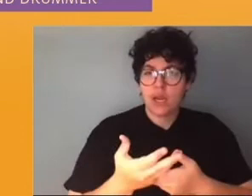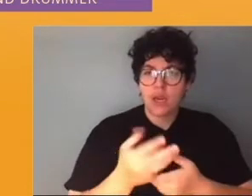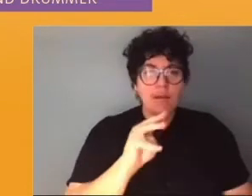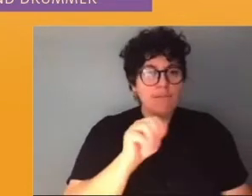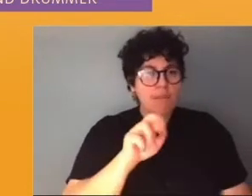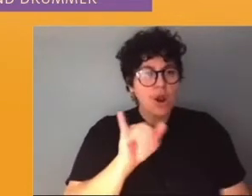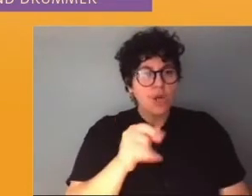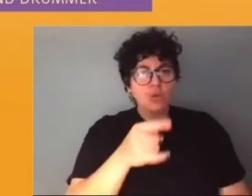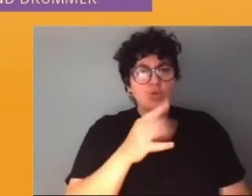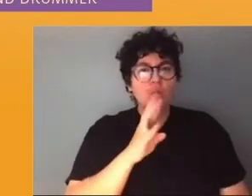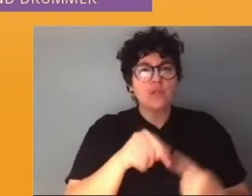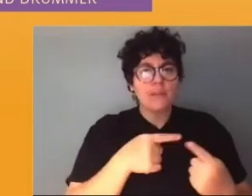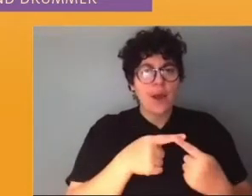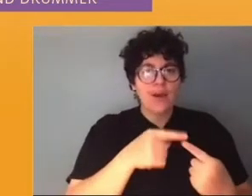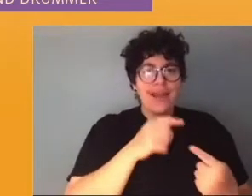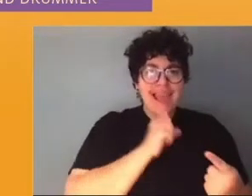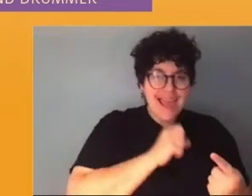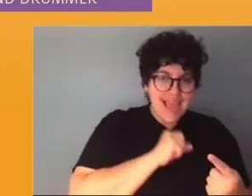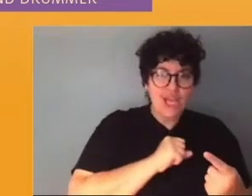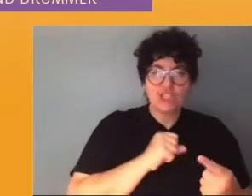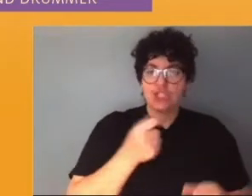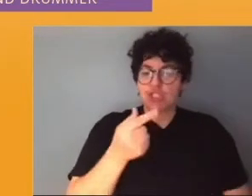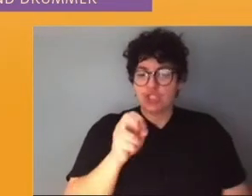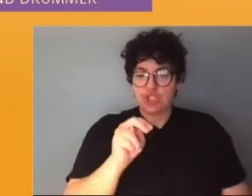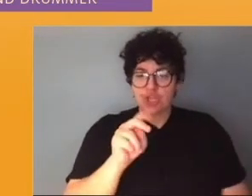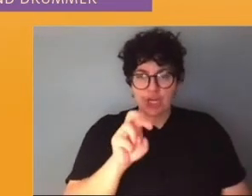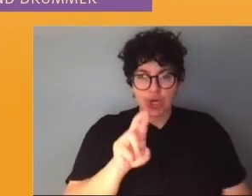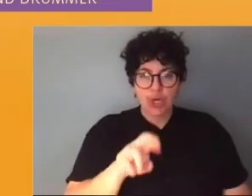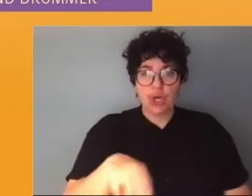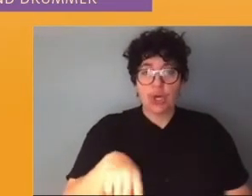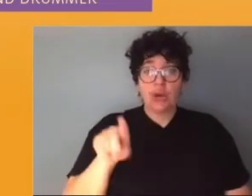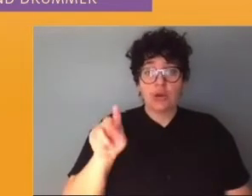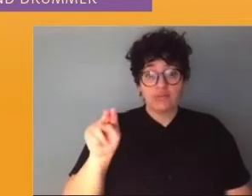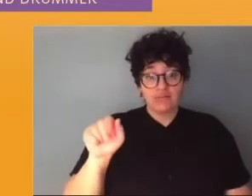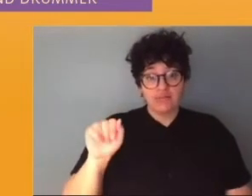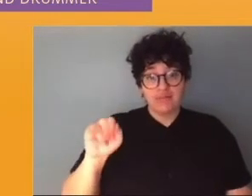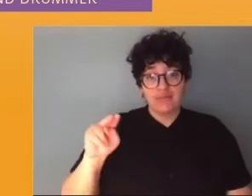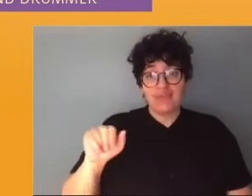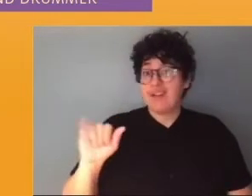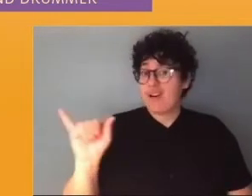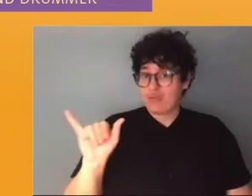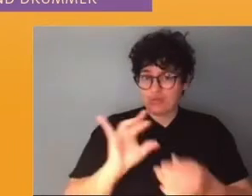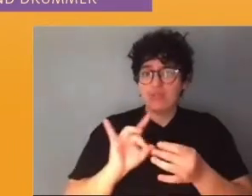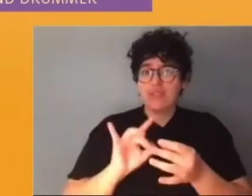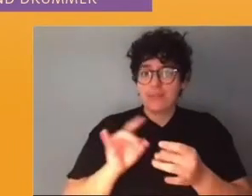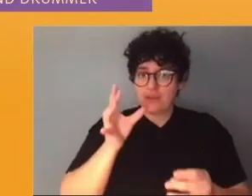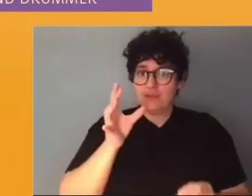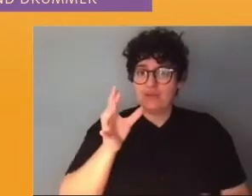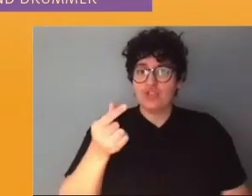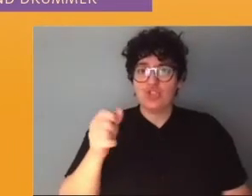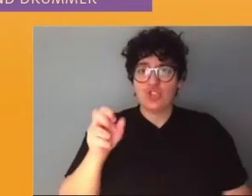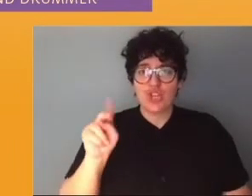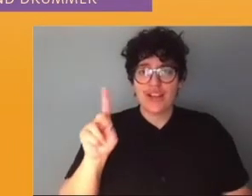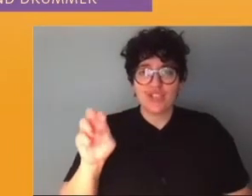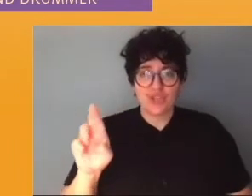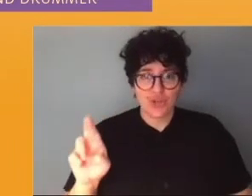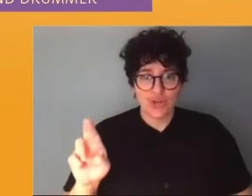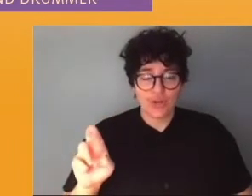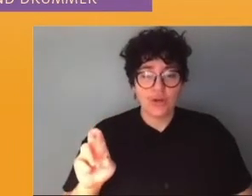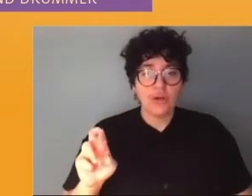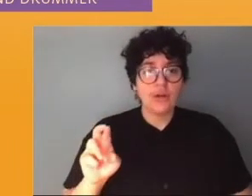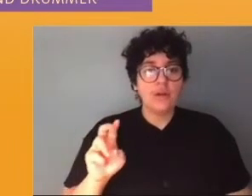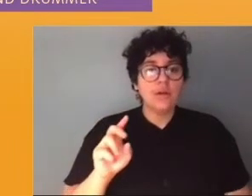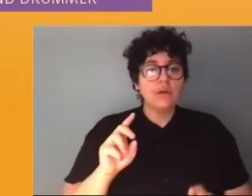cuáles son las historias de los personajes? Mari, usted habló de edad y género. Naina también habló